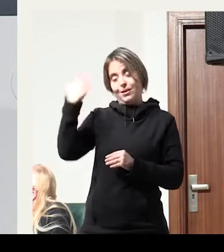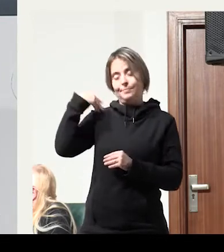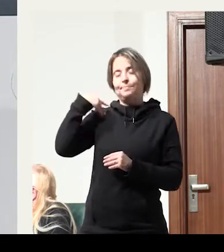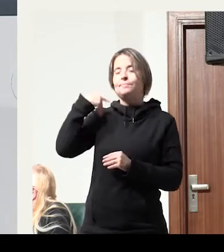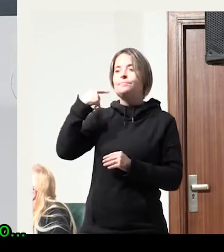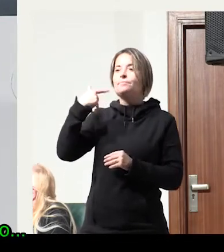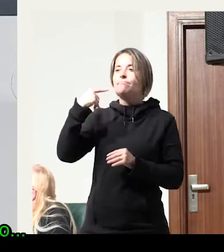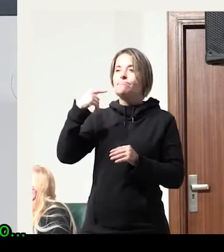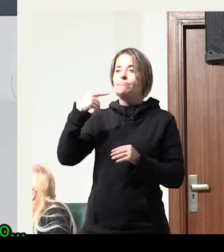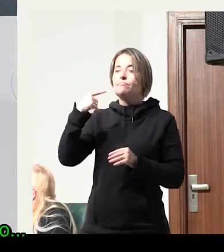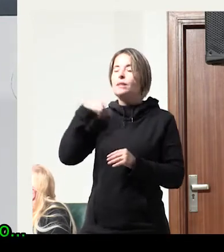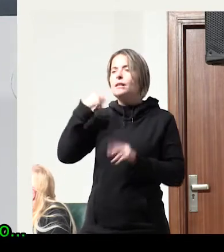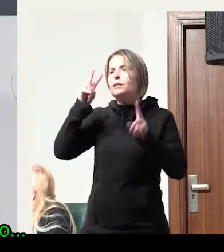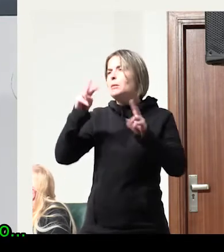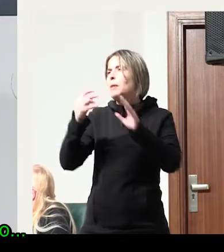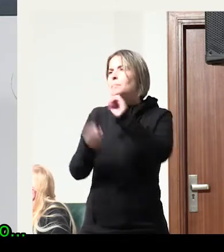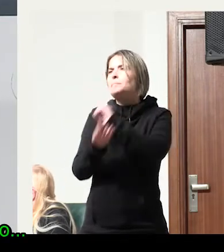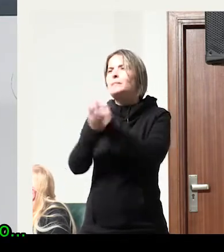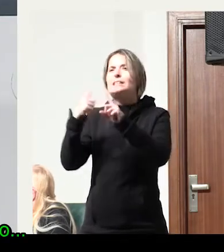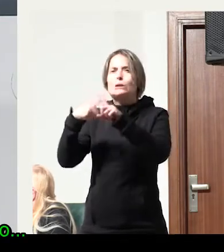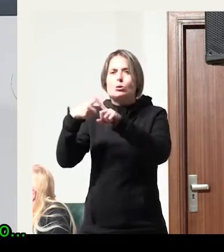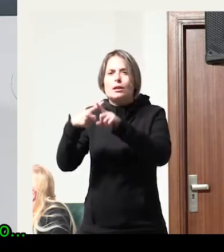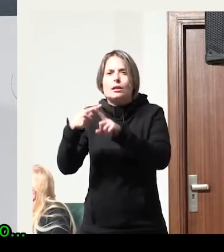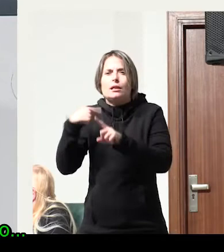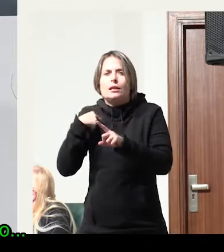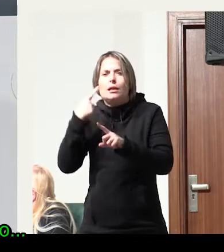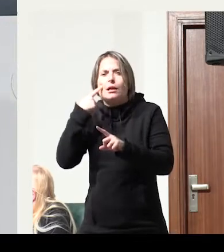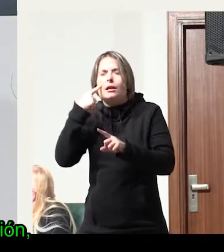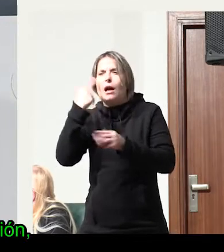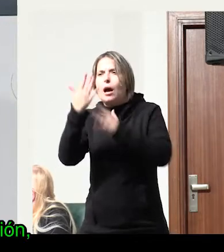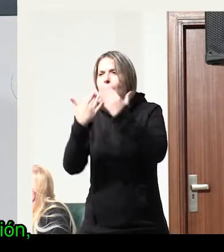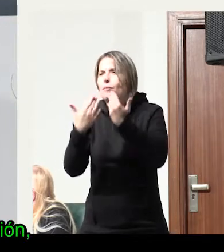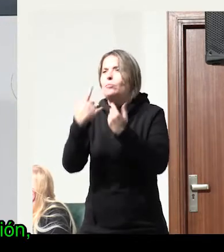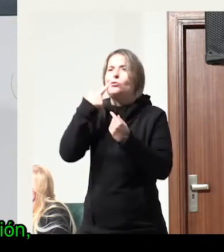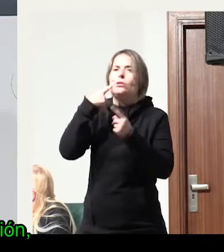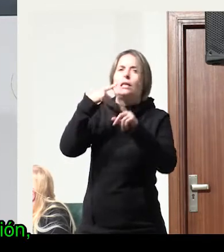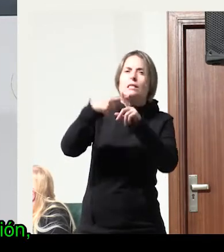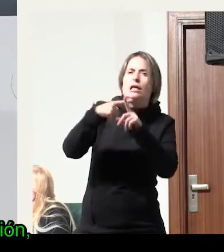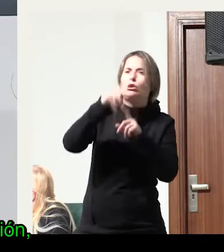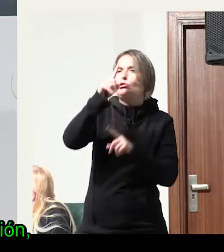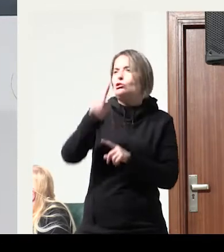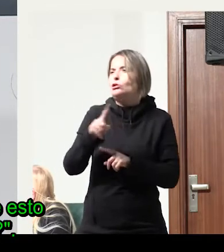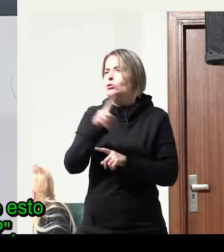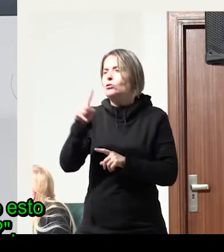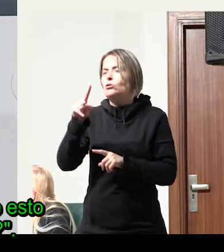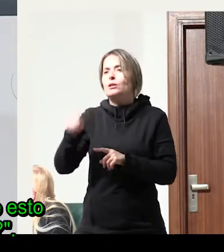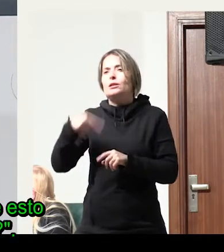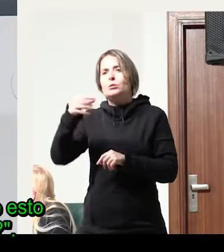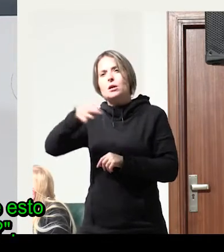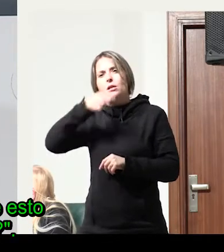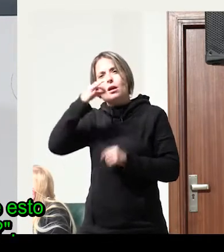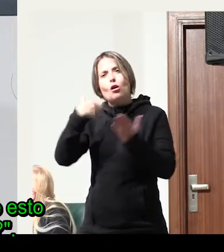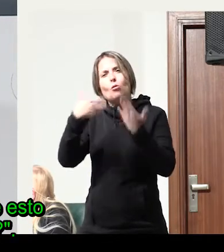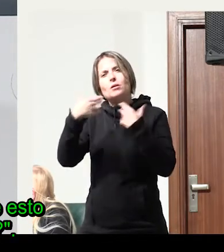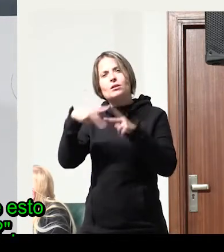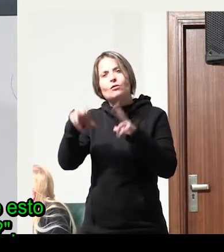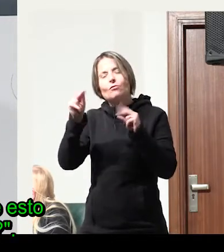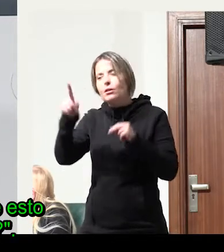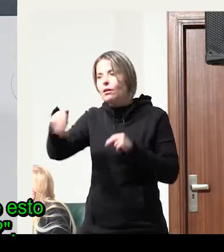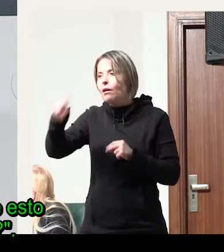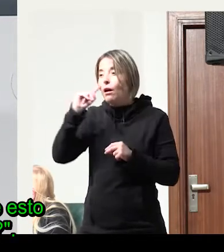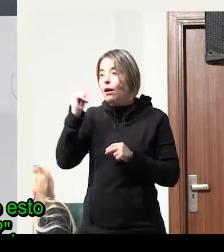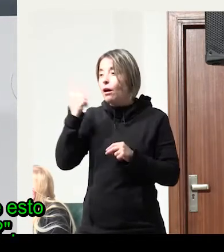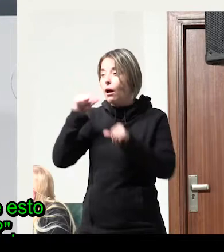de la sexualidad. Y empezamos a hablar de si teníamos relaciones, si no teníamos, y cuando terminamos la conversación dije, ¿os dais cuenta que de esto no habíamos hablado